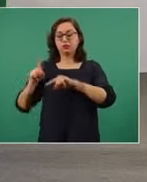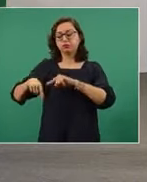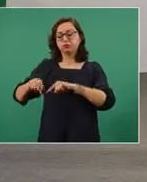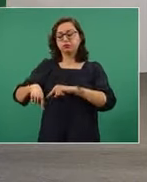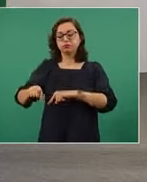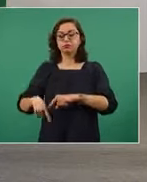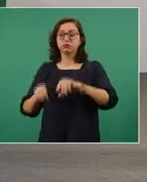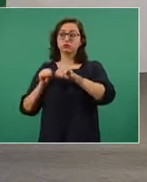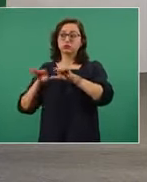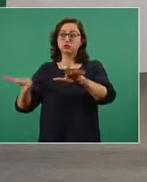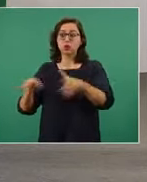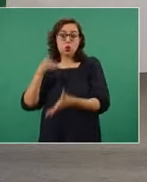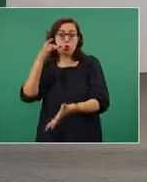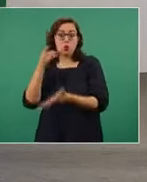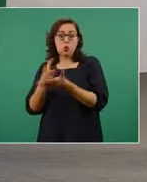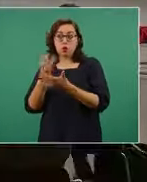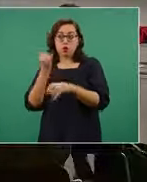Ahora,